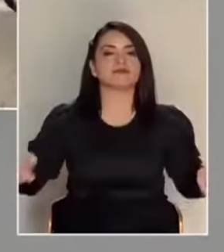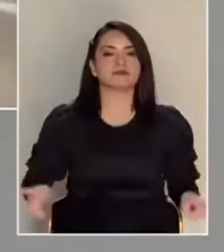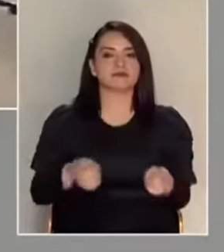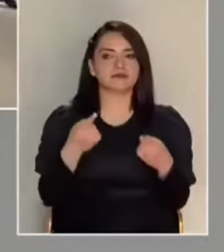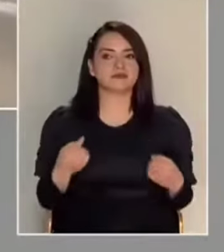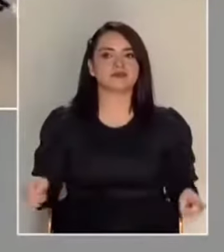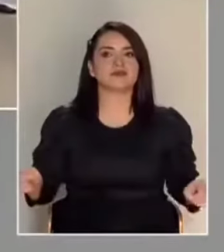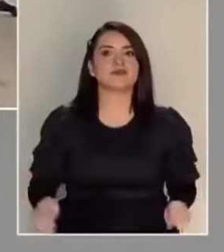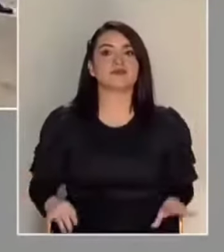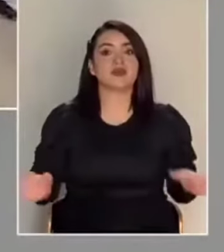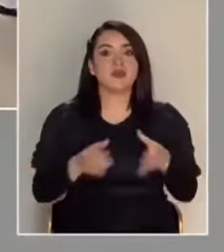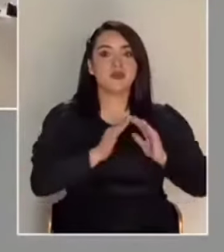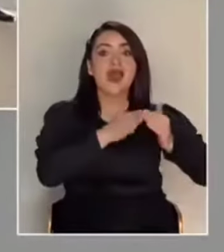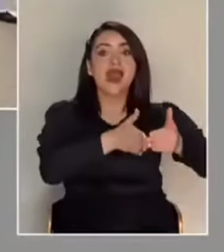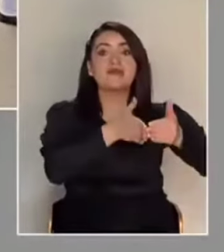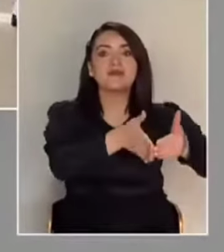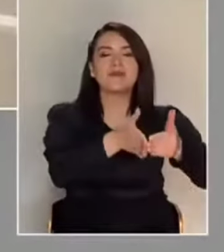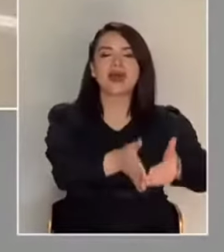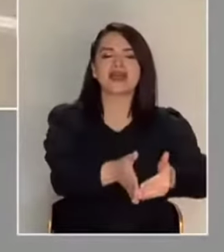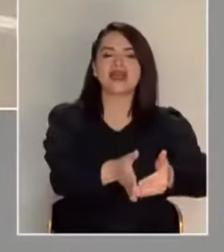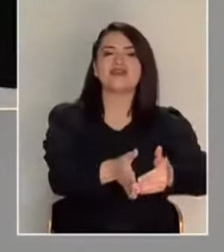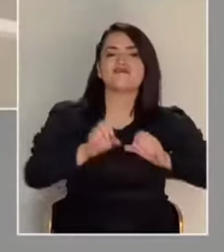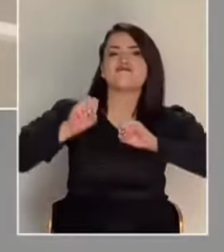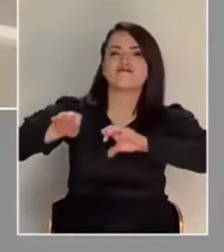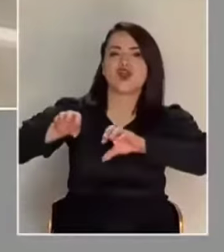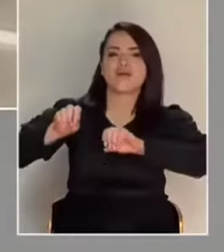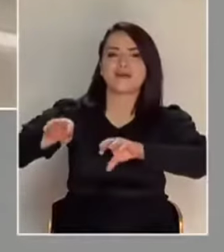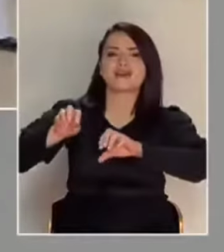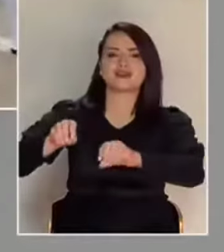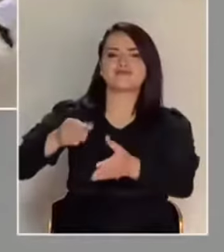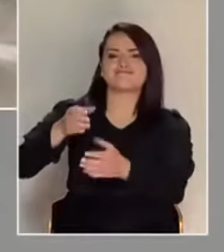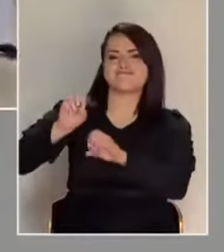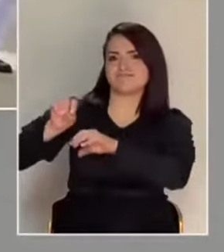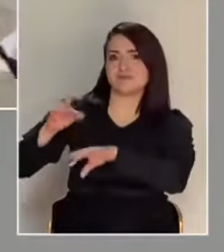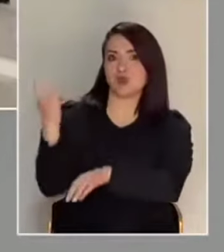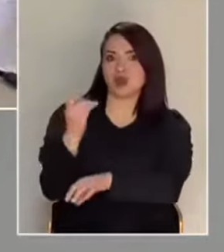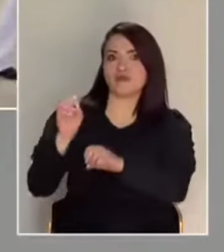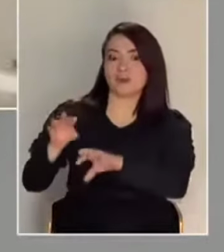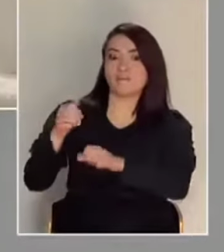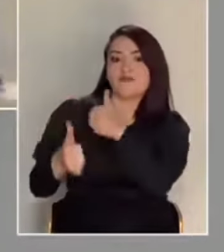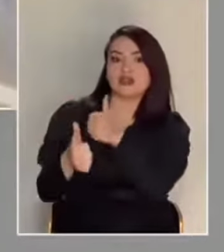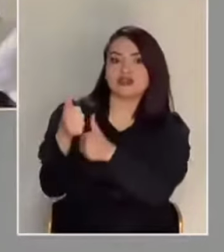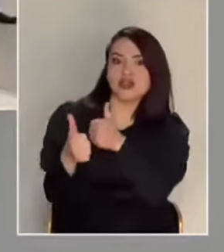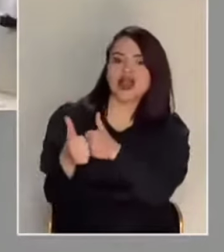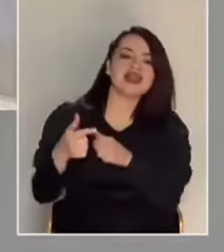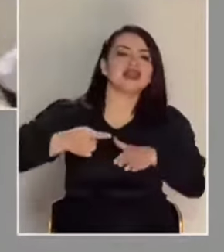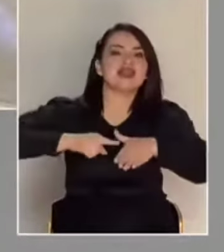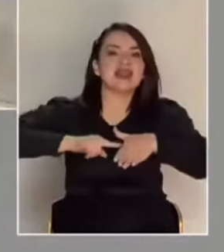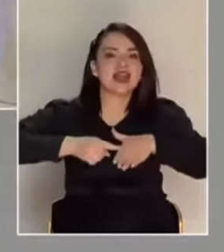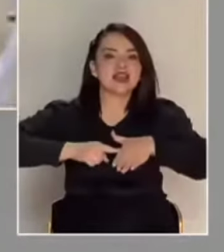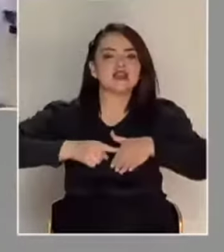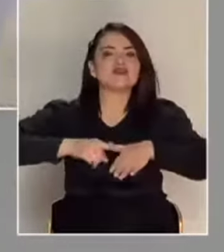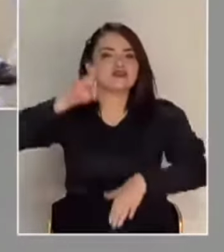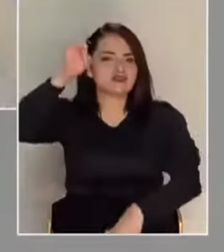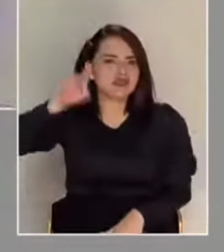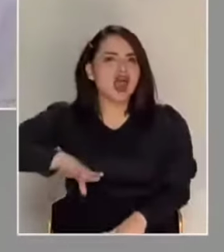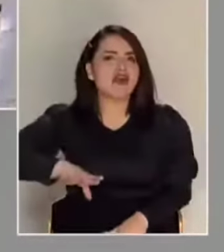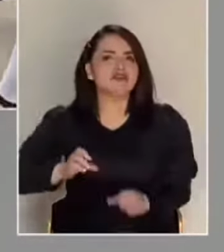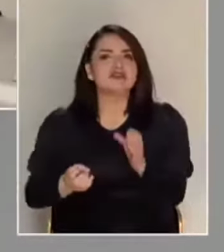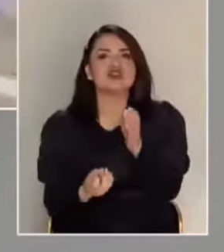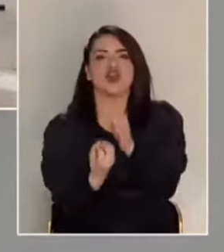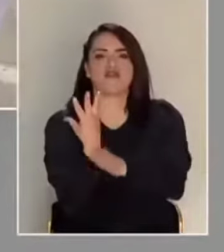La Armada entrega una sólida formación académica que permite contar con profesionales y técnicos preparados para la